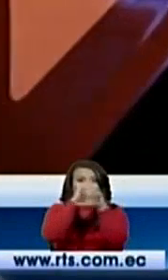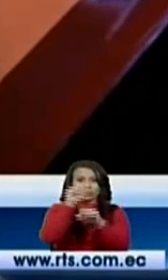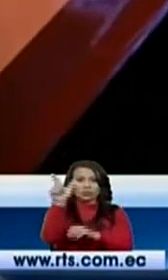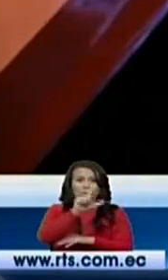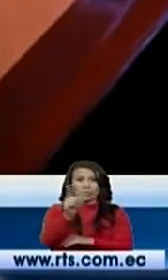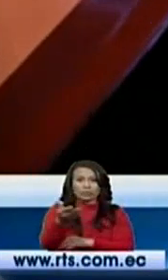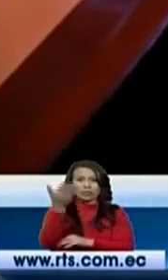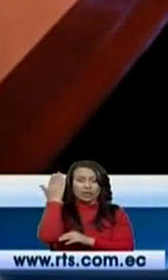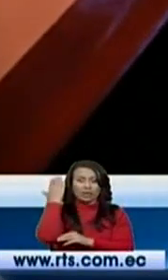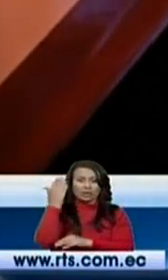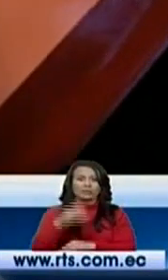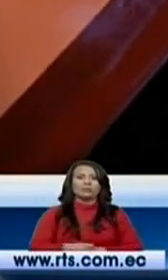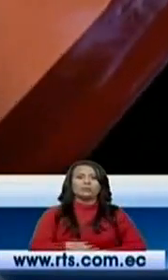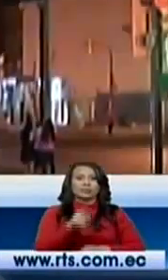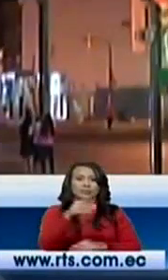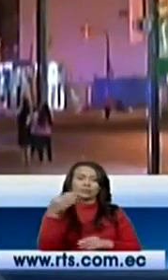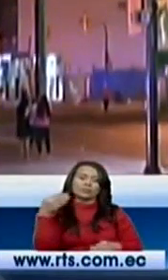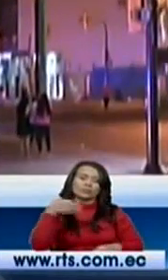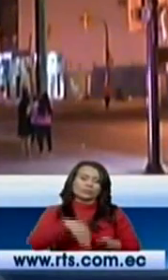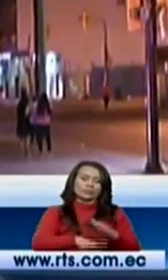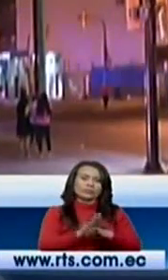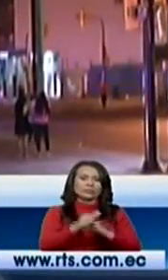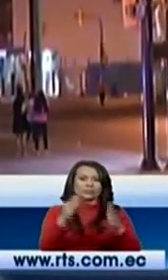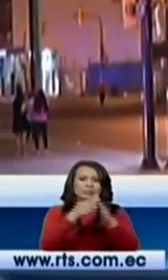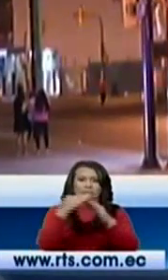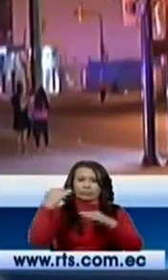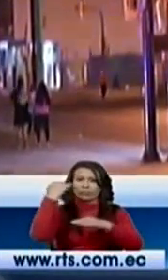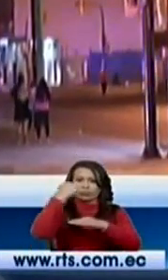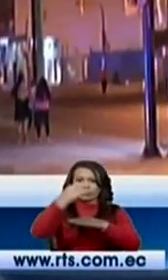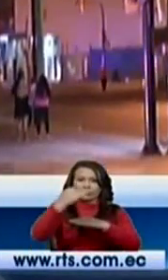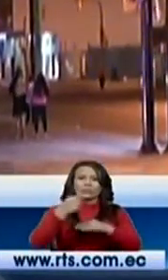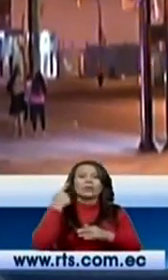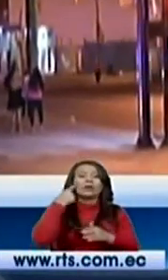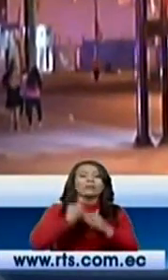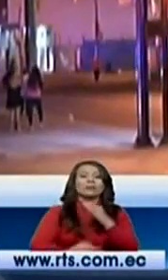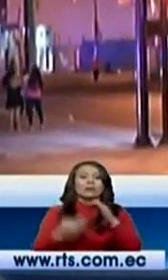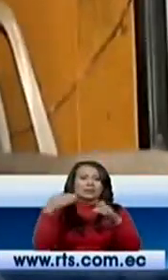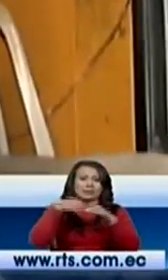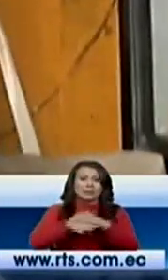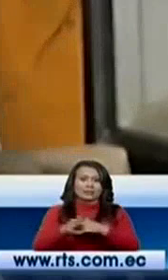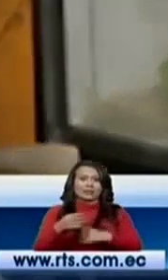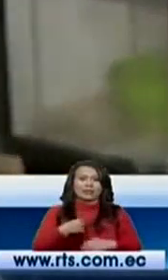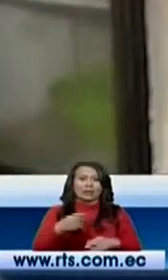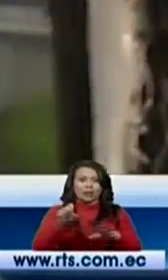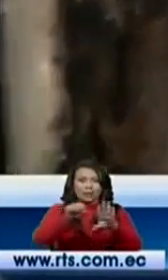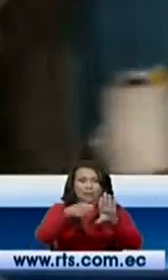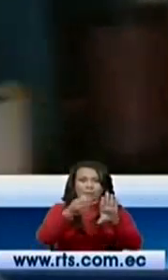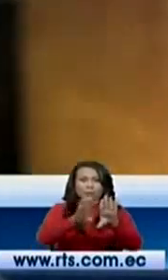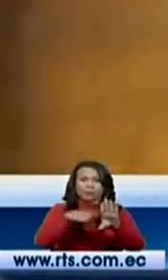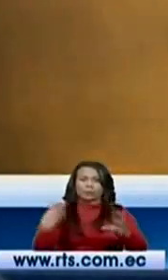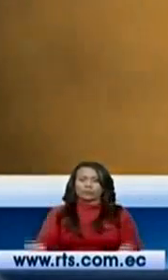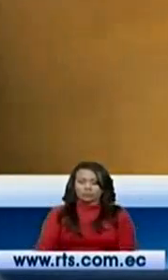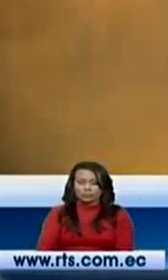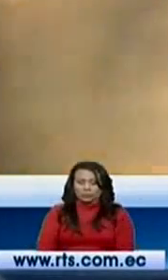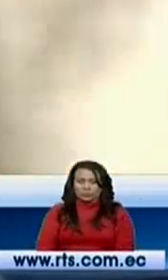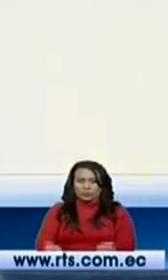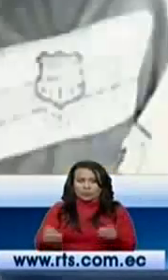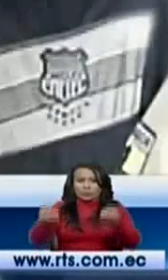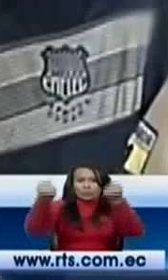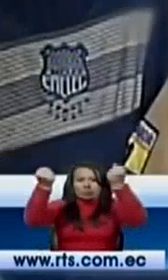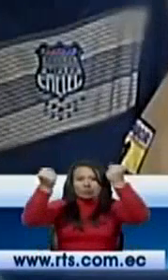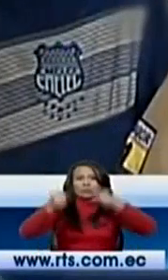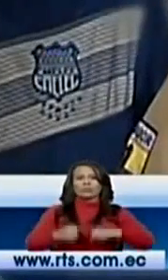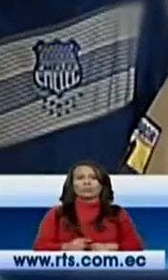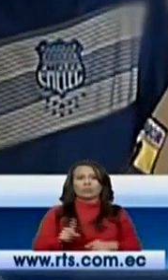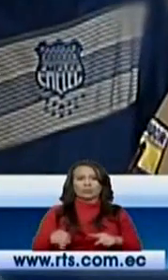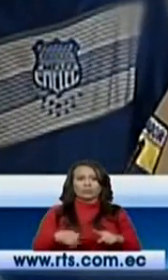llegaba a su domicilio ubicado en el mezanine del edificio. Para ingresar debía levantar la puerta enrollable de su local.